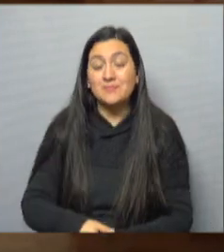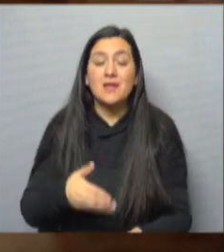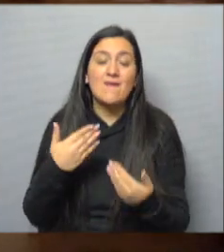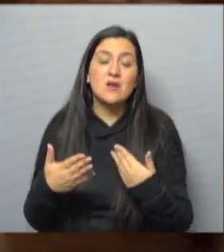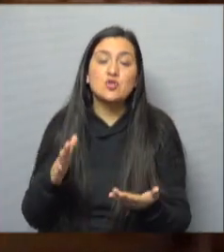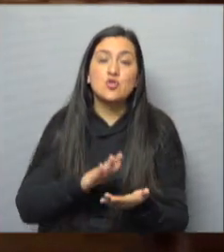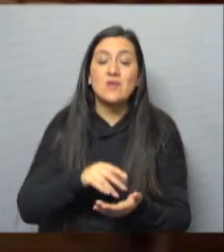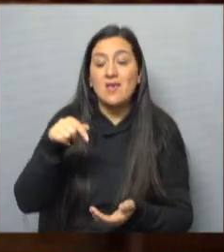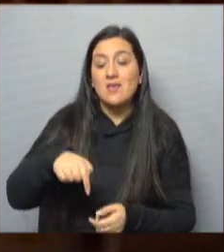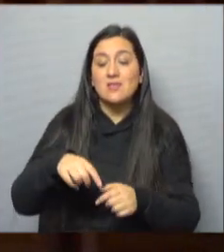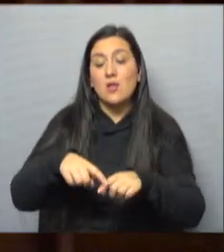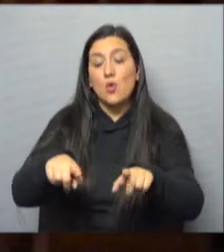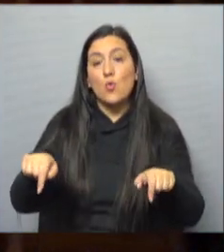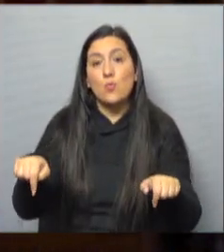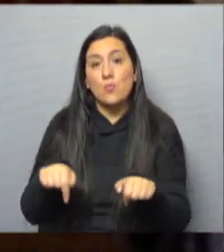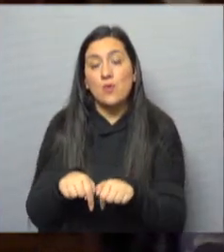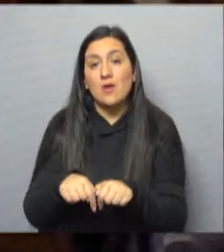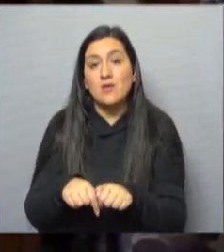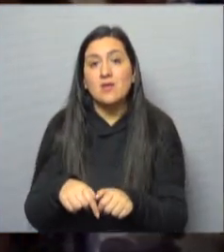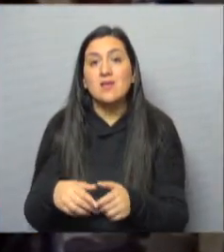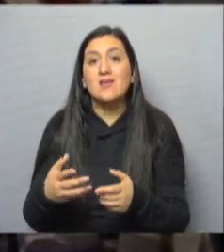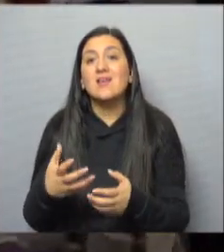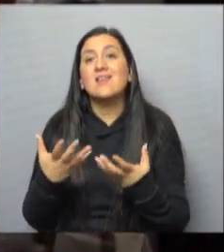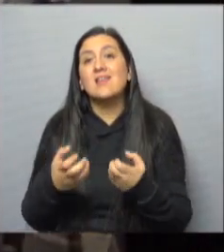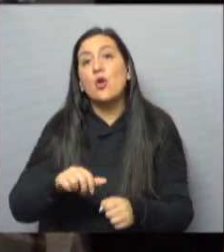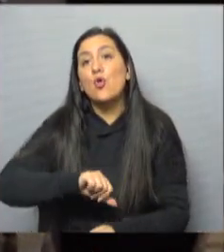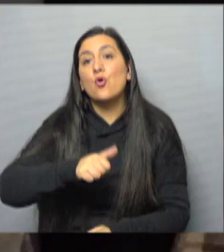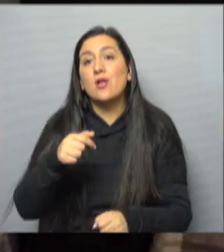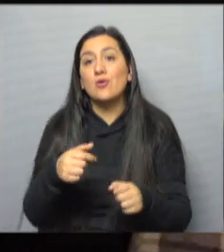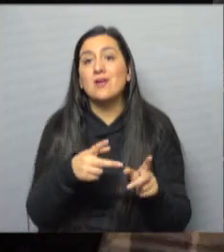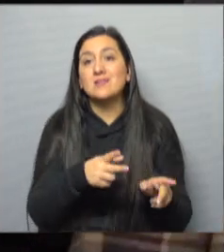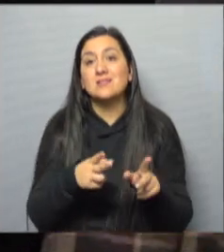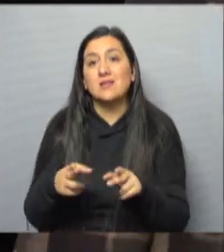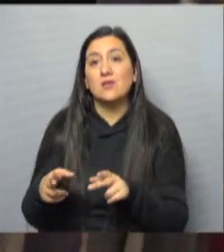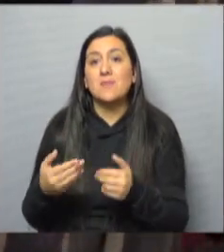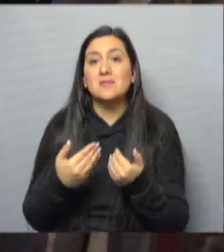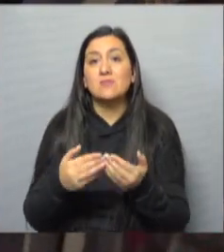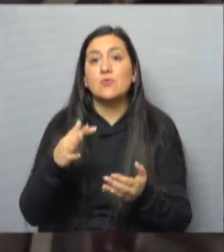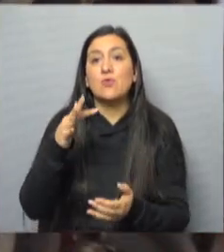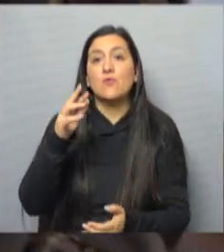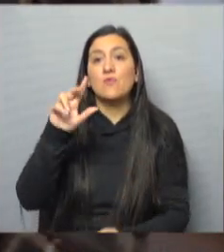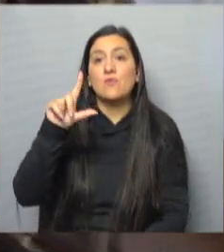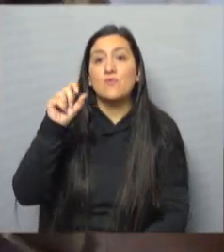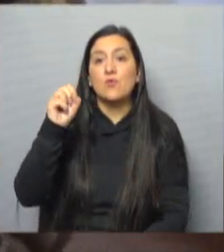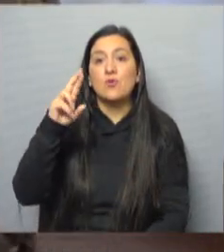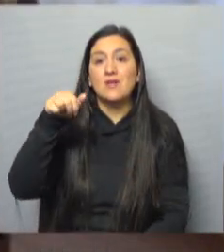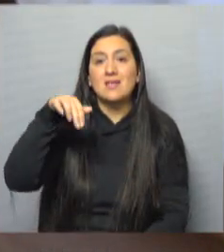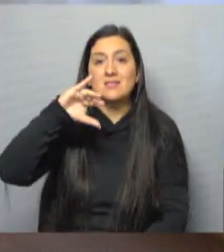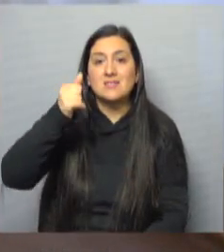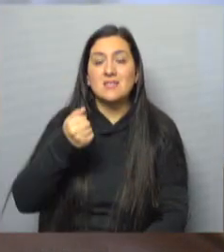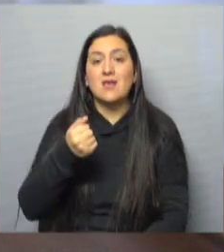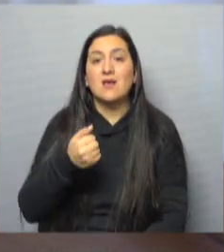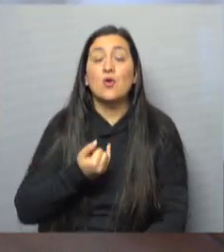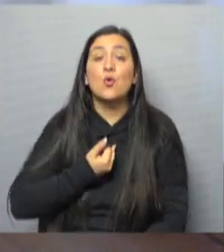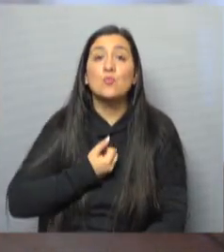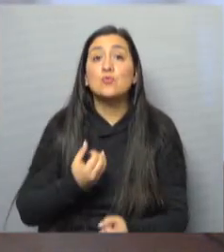además de que se busca con este tipo de ciclos estamos junto a florencia empecemos palencia por contar un poco cómo surge la idea de empezar a